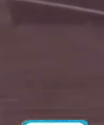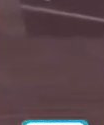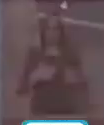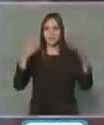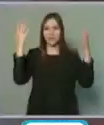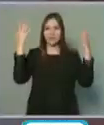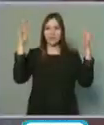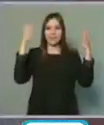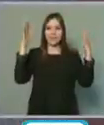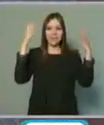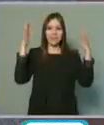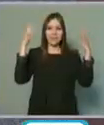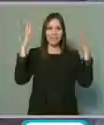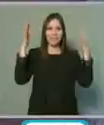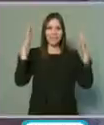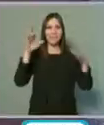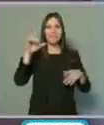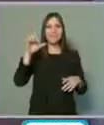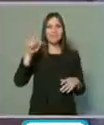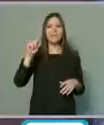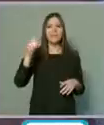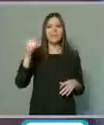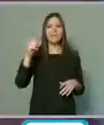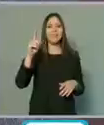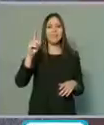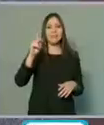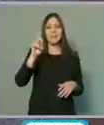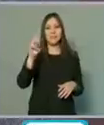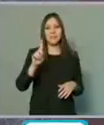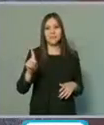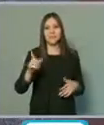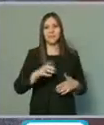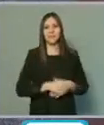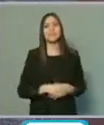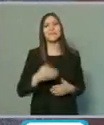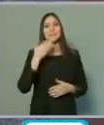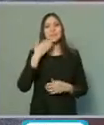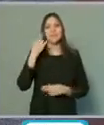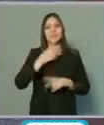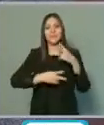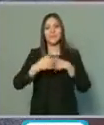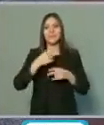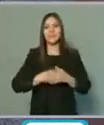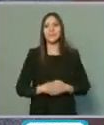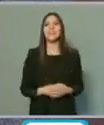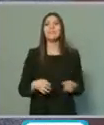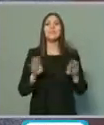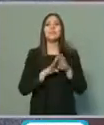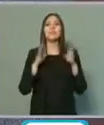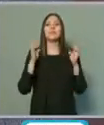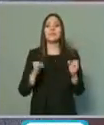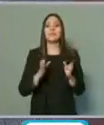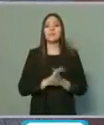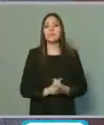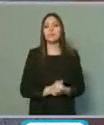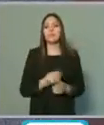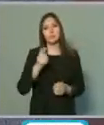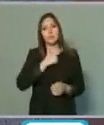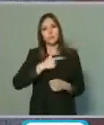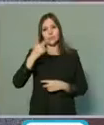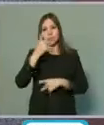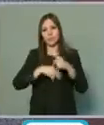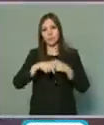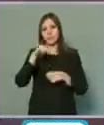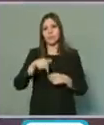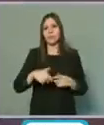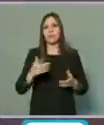¡Fuerte el aplauso para Leti López! ¡Sea, mi amor, bienvenida! ¿Cómo estás, Daniel? Qué gusto tenerte en el programa,